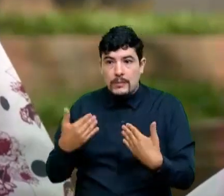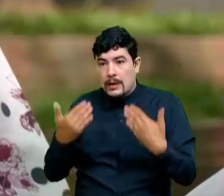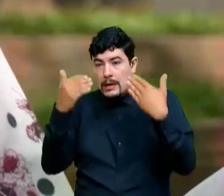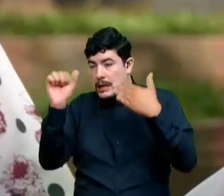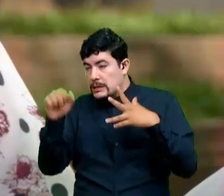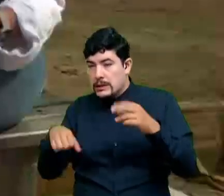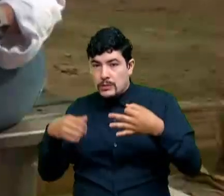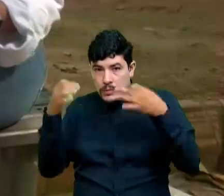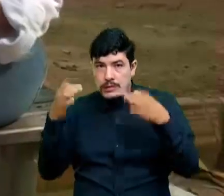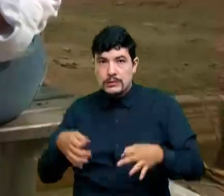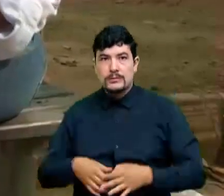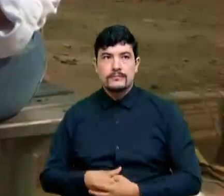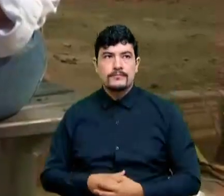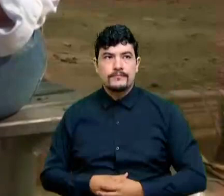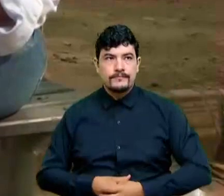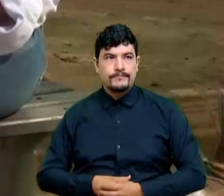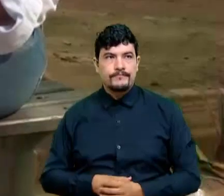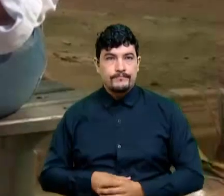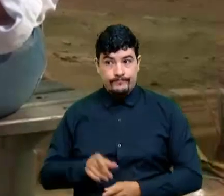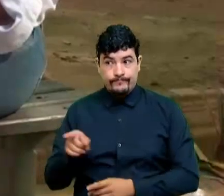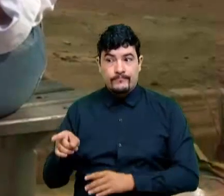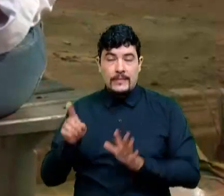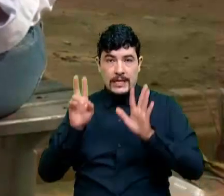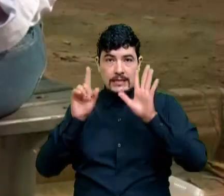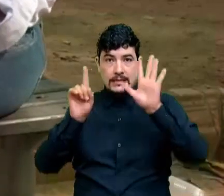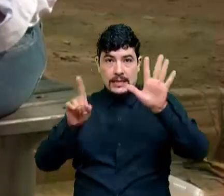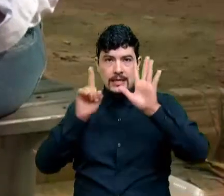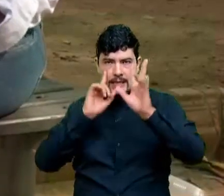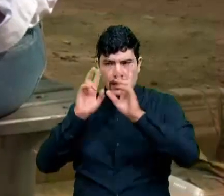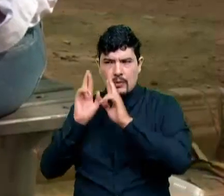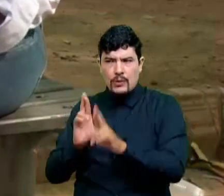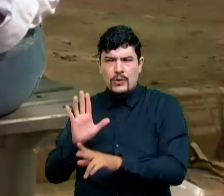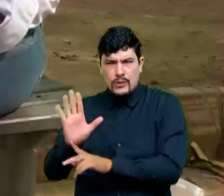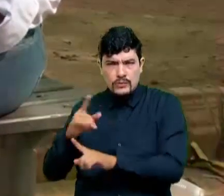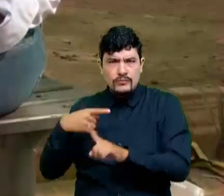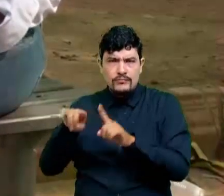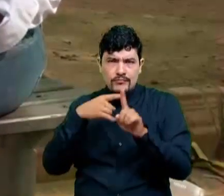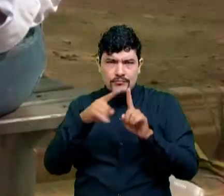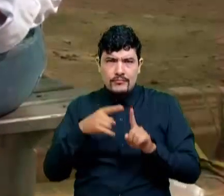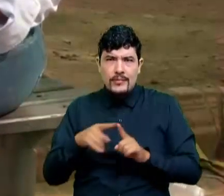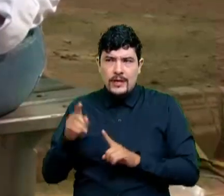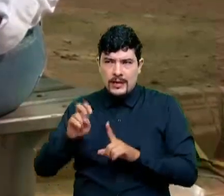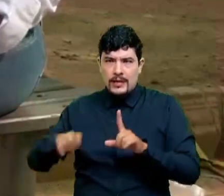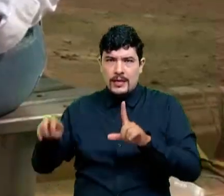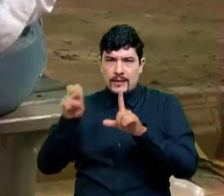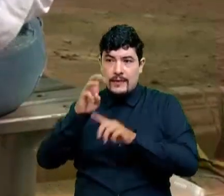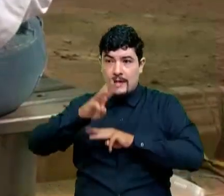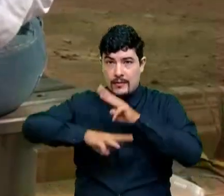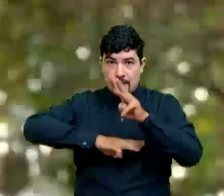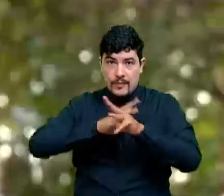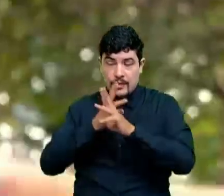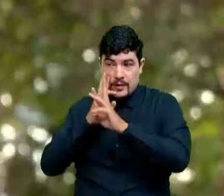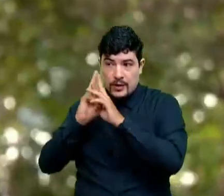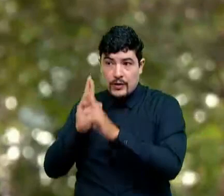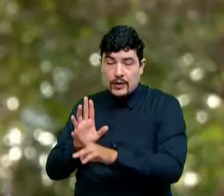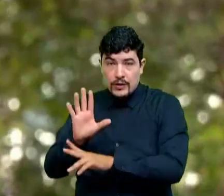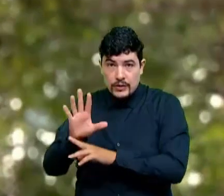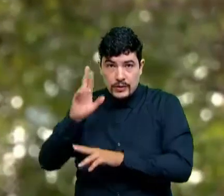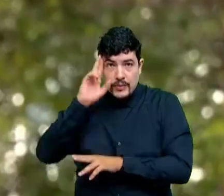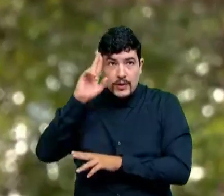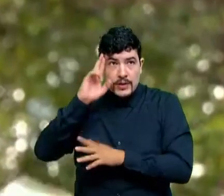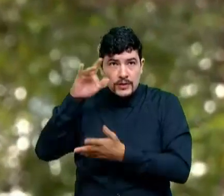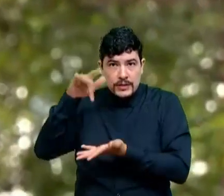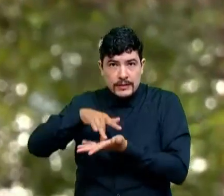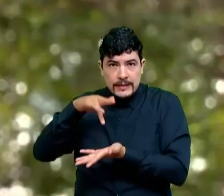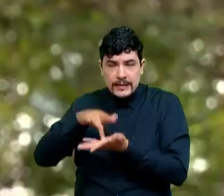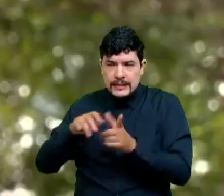la solución definitiva. Con este ya son 6 los reconocimientos que ha obtenido en diferentes competencias a nivel mundial, lo que lo llevaron a ocupar el